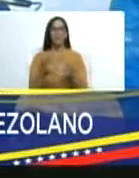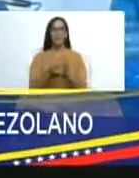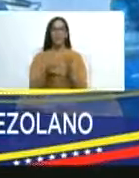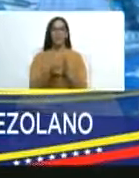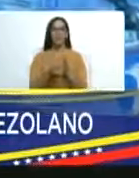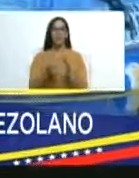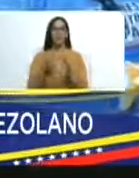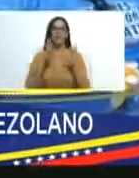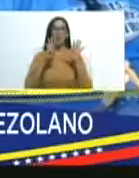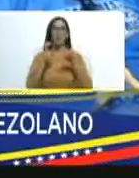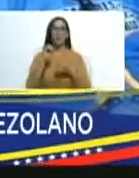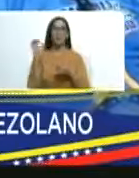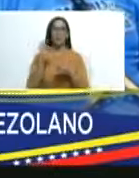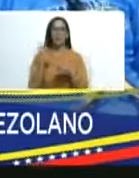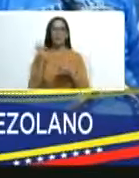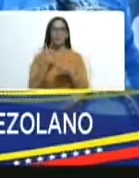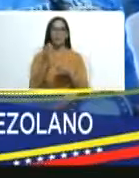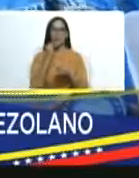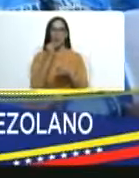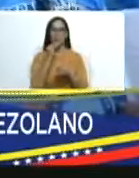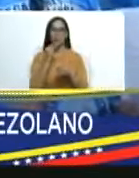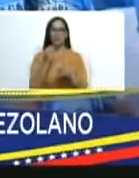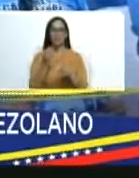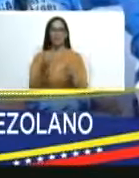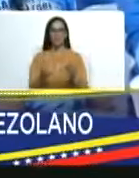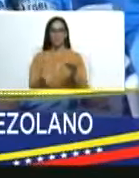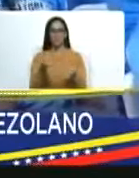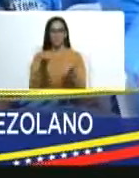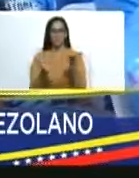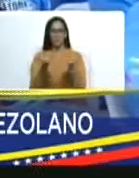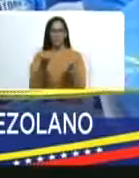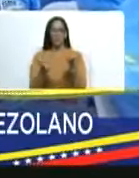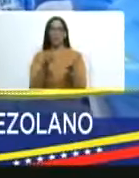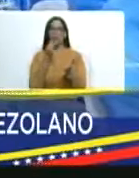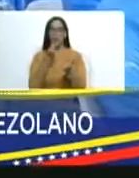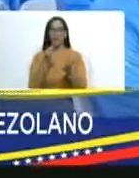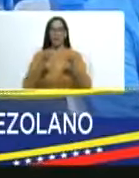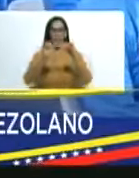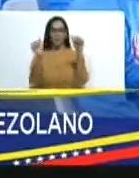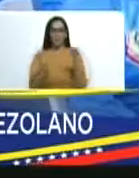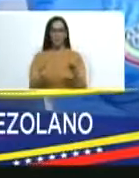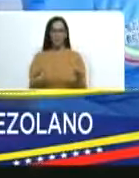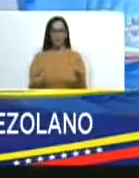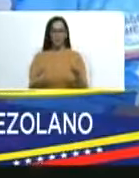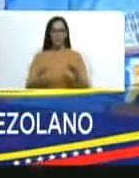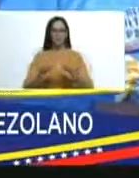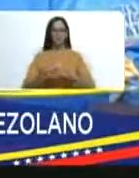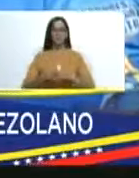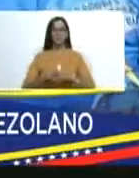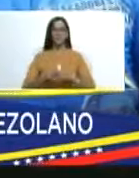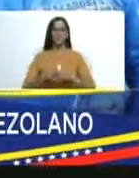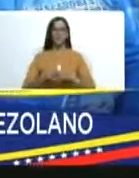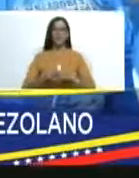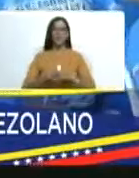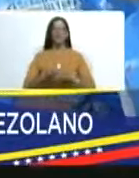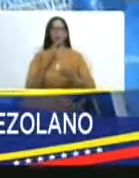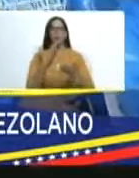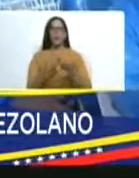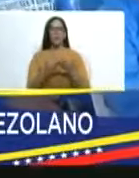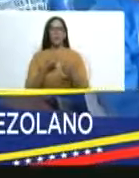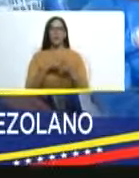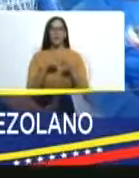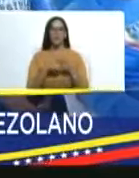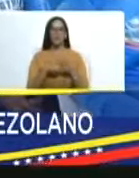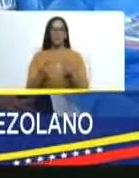del 90% del alimento balanceado por un alimento de carácter artesanal. Y eso ha permitido entonces